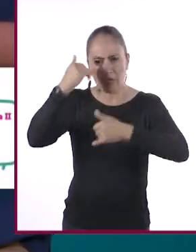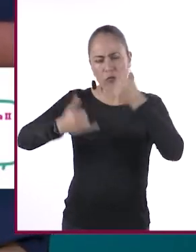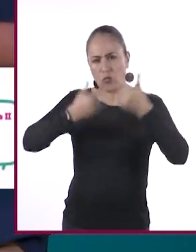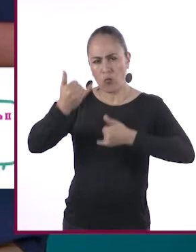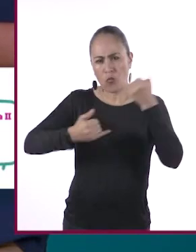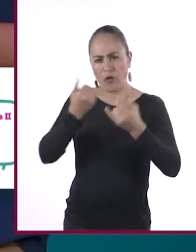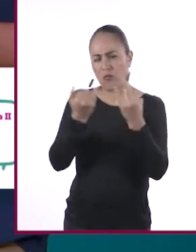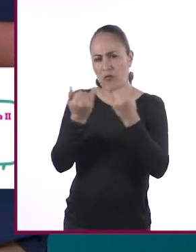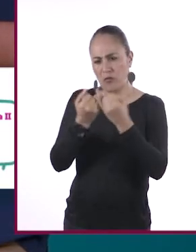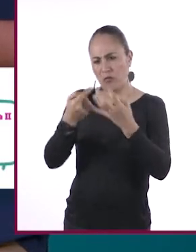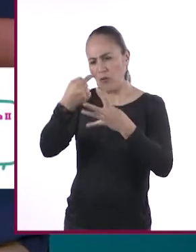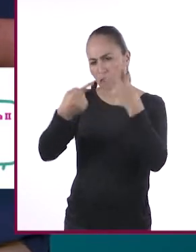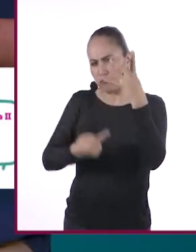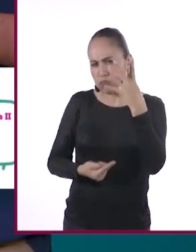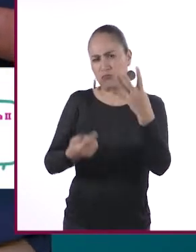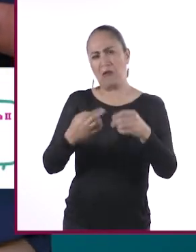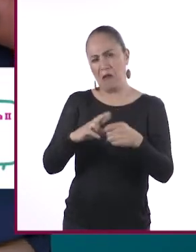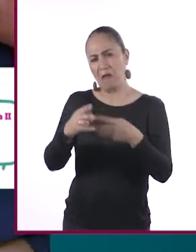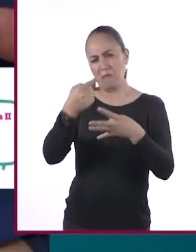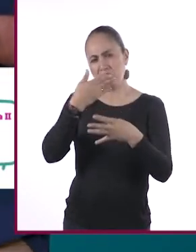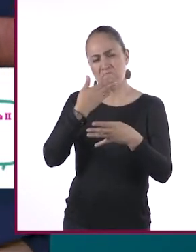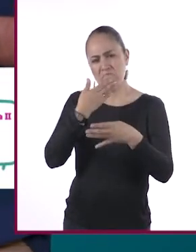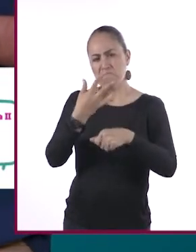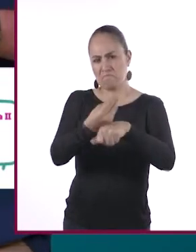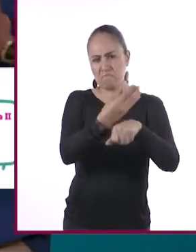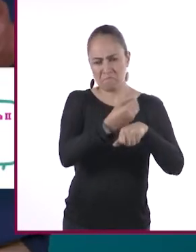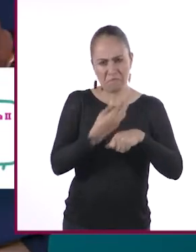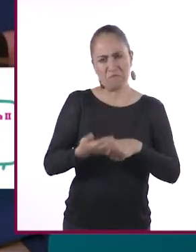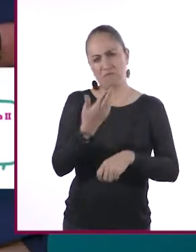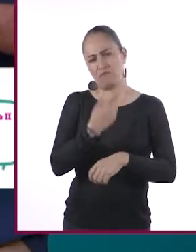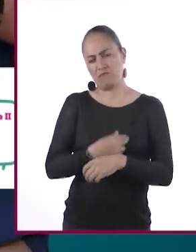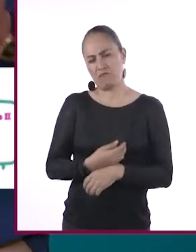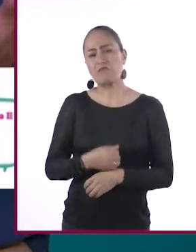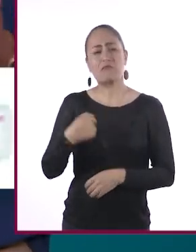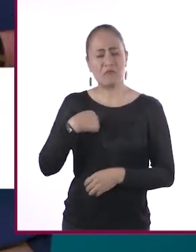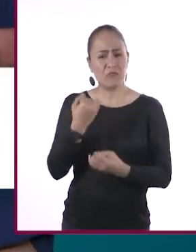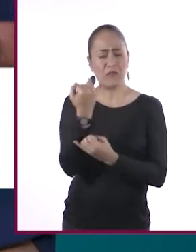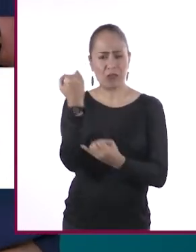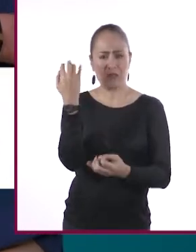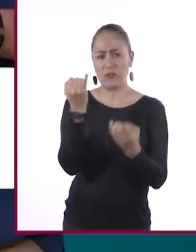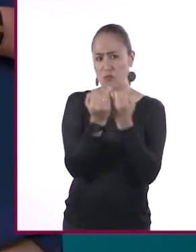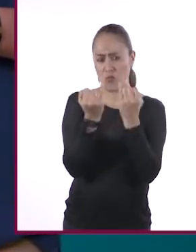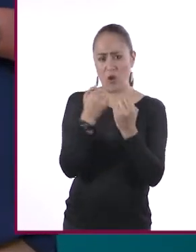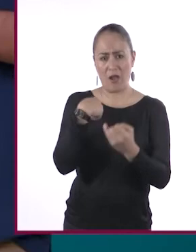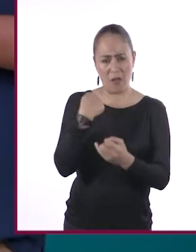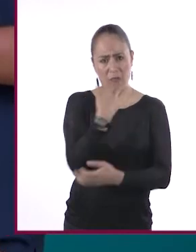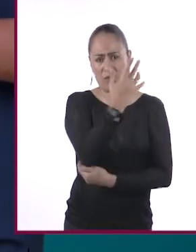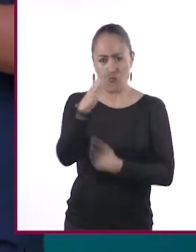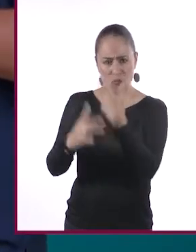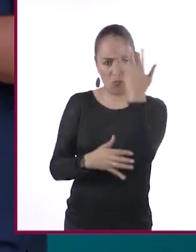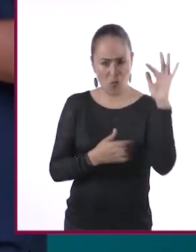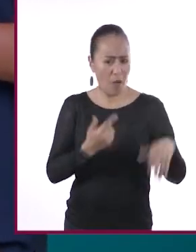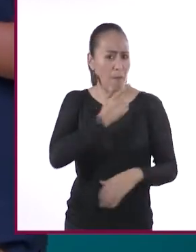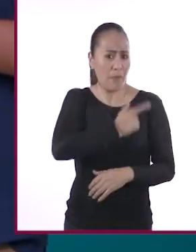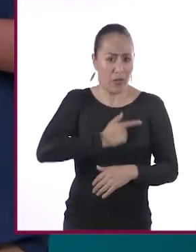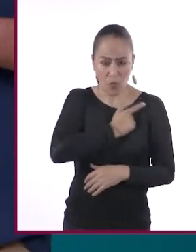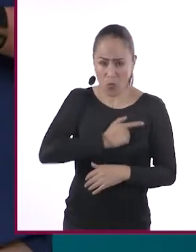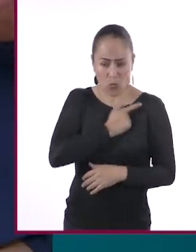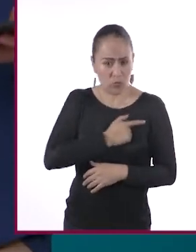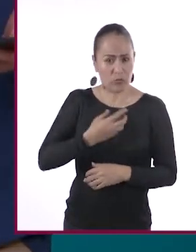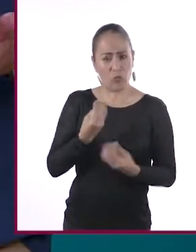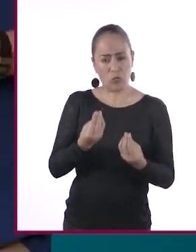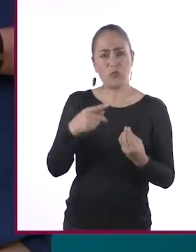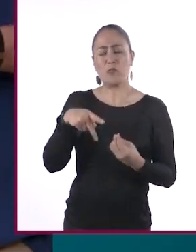resuelvo muchas cosas de mi día a día. Sí, suena paradisíaco un mundo más natural. A mí me encanta la naturaleza. Pero imagínate no contar con